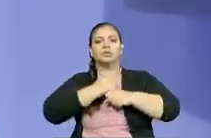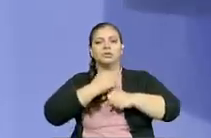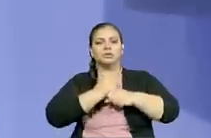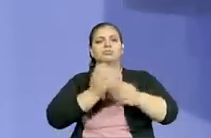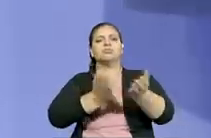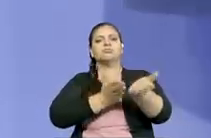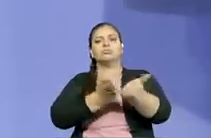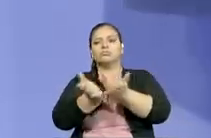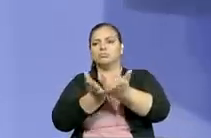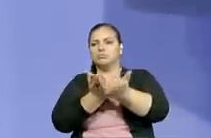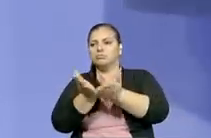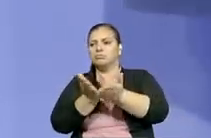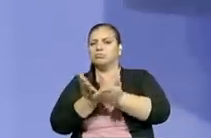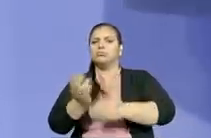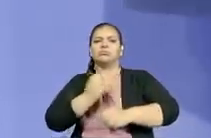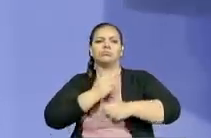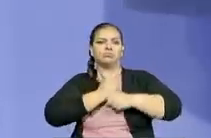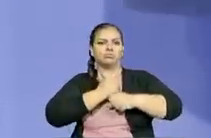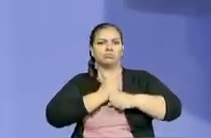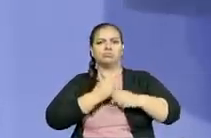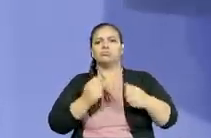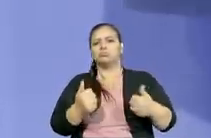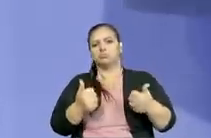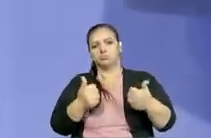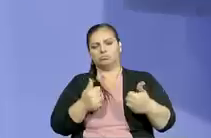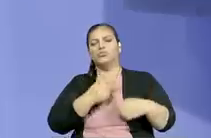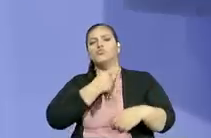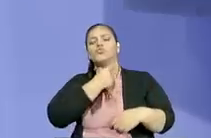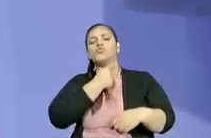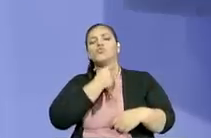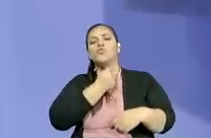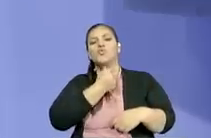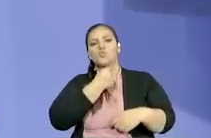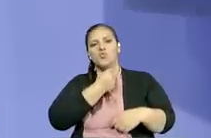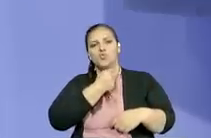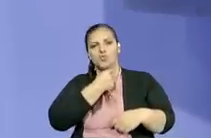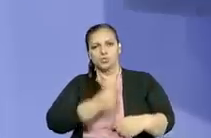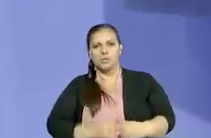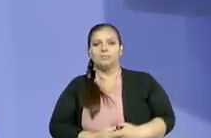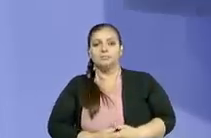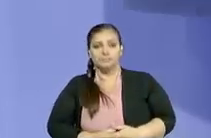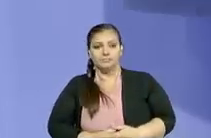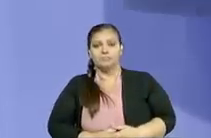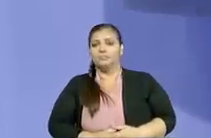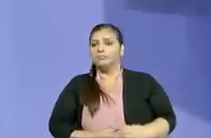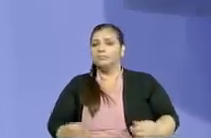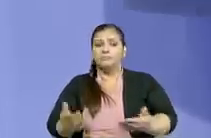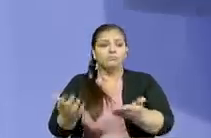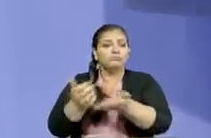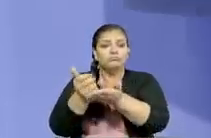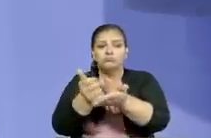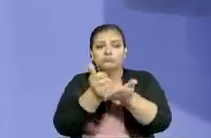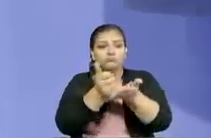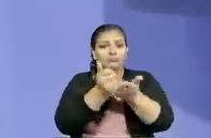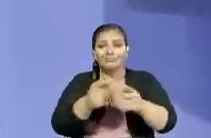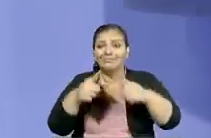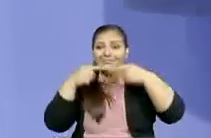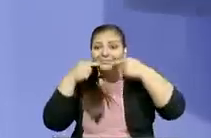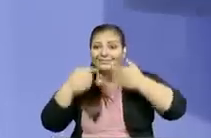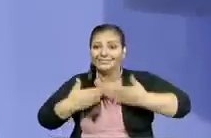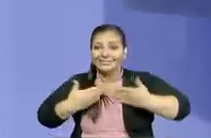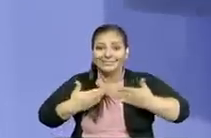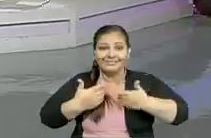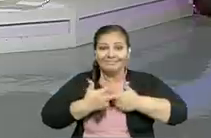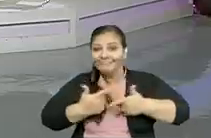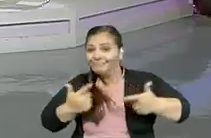novelería. Es una vocación. Y para eso no se necesita estar en un cargo público, se necesita estar donde se tiene que estar para ayudar a